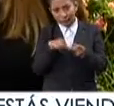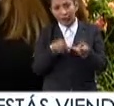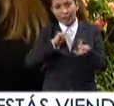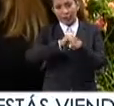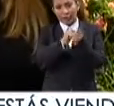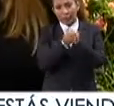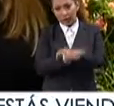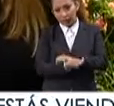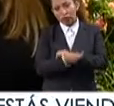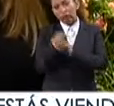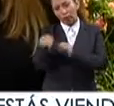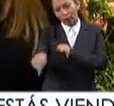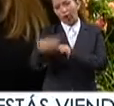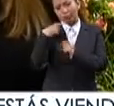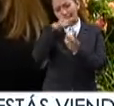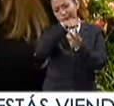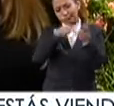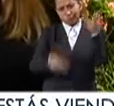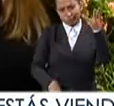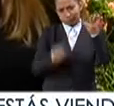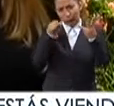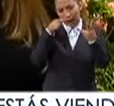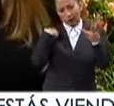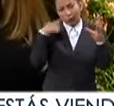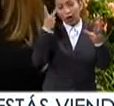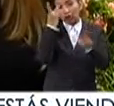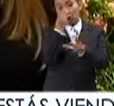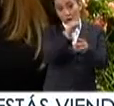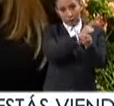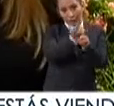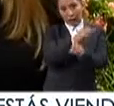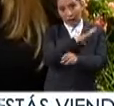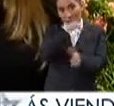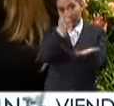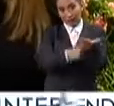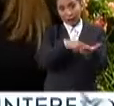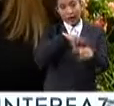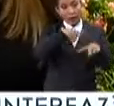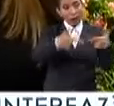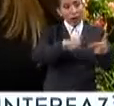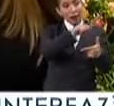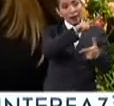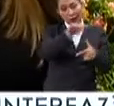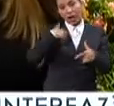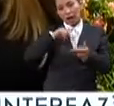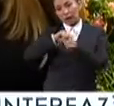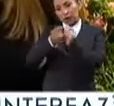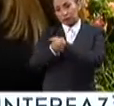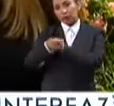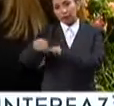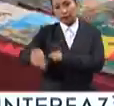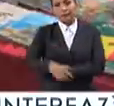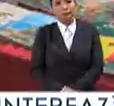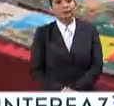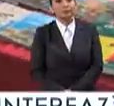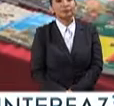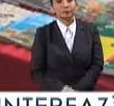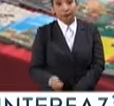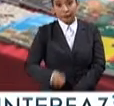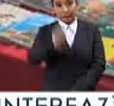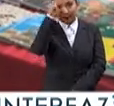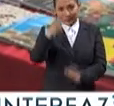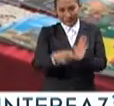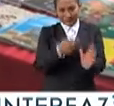traducción ya que son los que impartimos dos licenciaturas tanto en lingüística aplicada en traducción en su